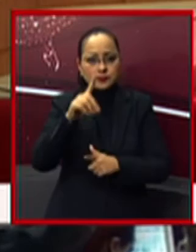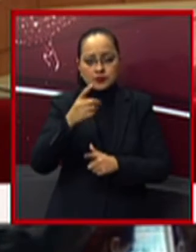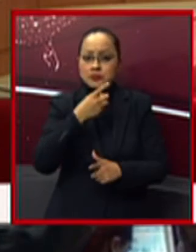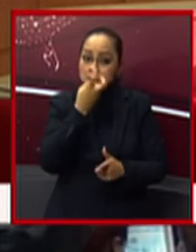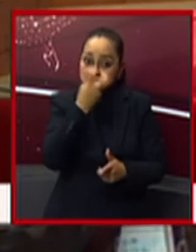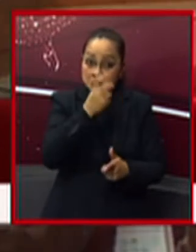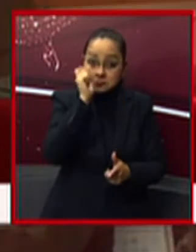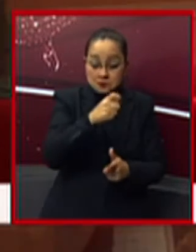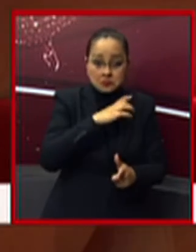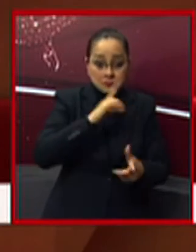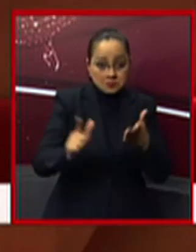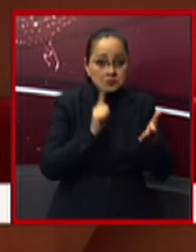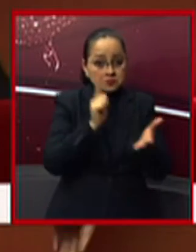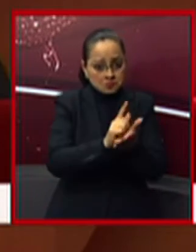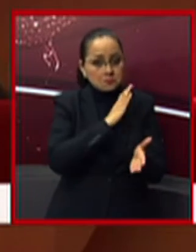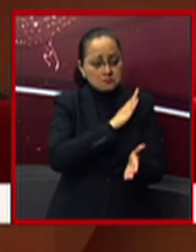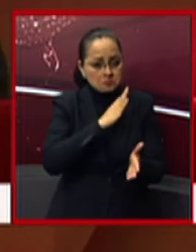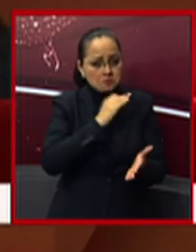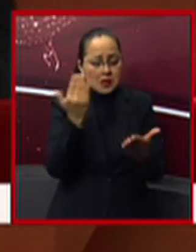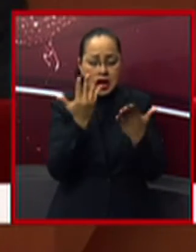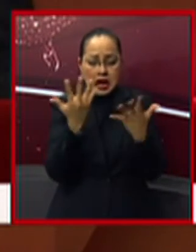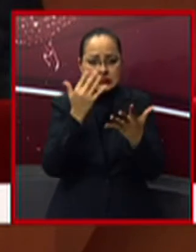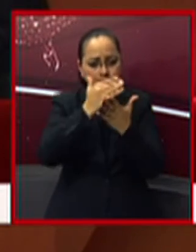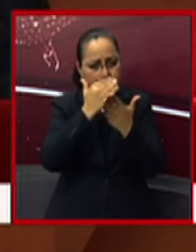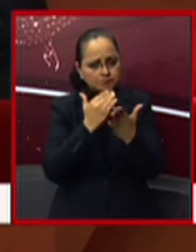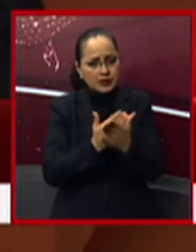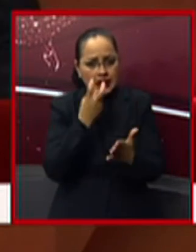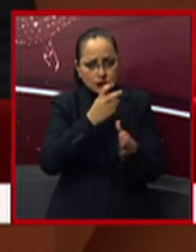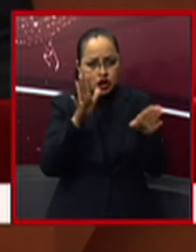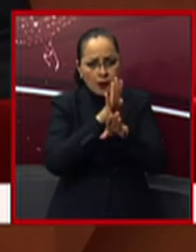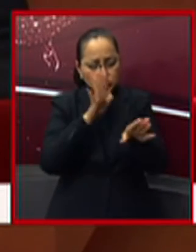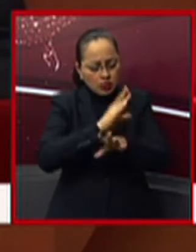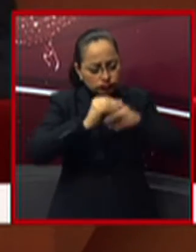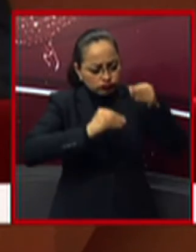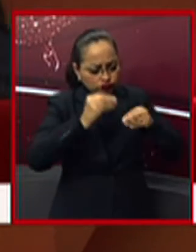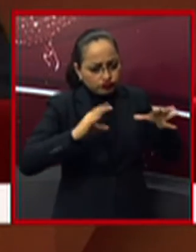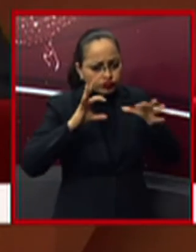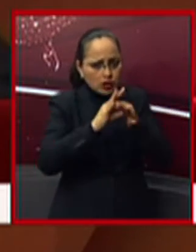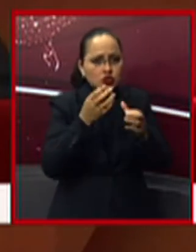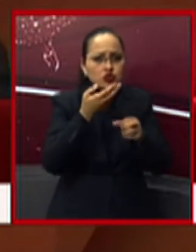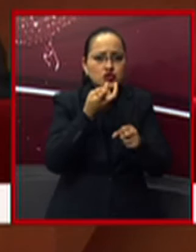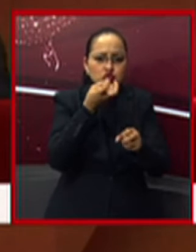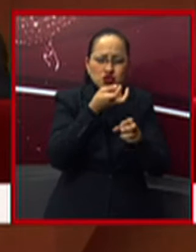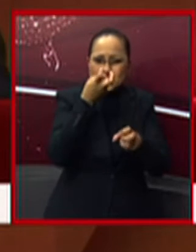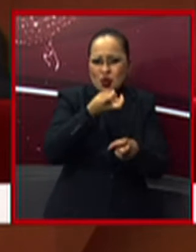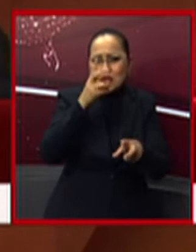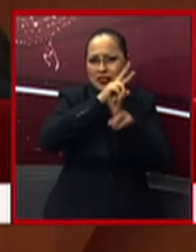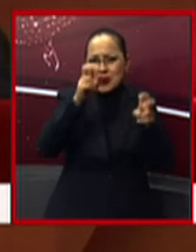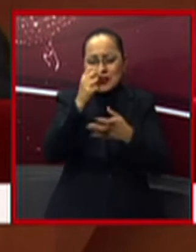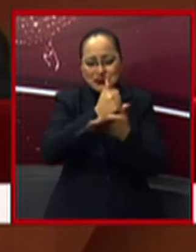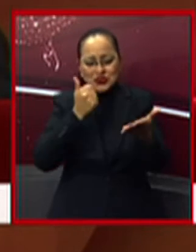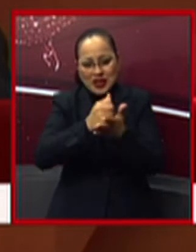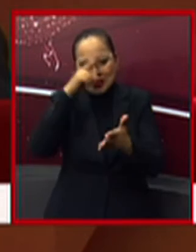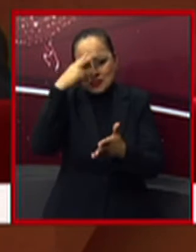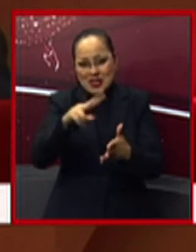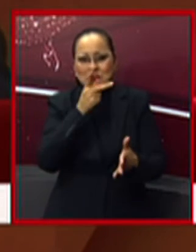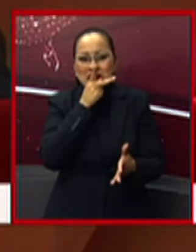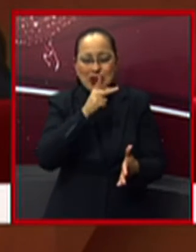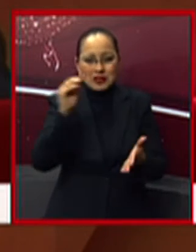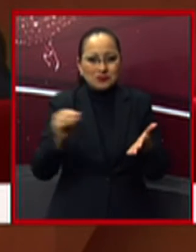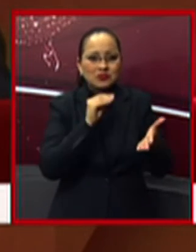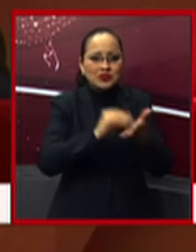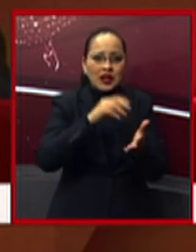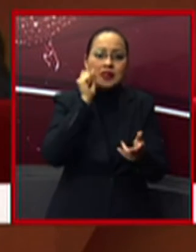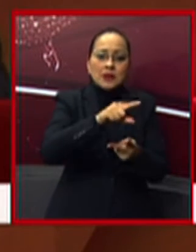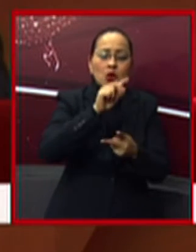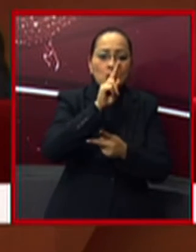la ejecución de la ley. Explicó que dichos cambios son en torno a la denominación de la Ciudad de México, la adecuación de la unidad de medida en